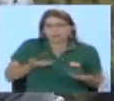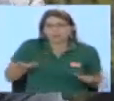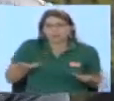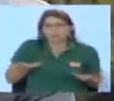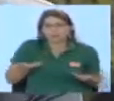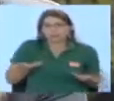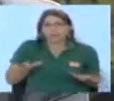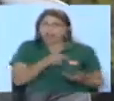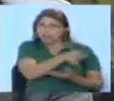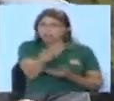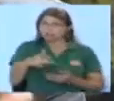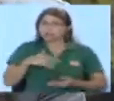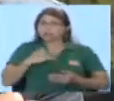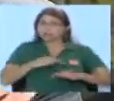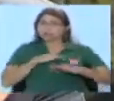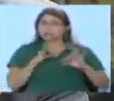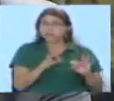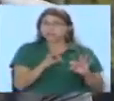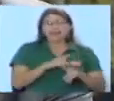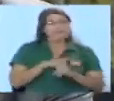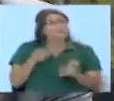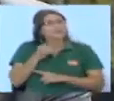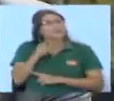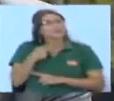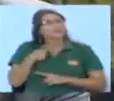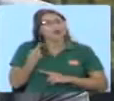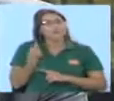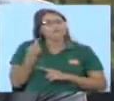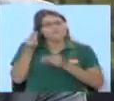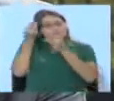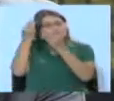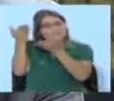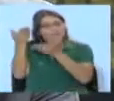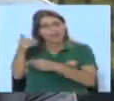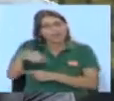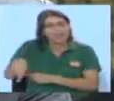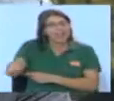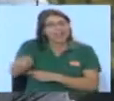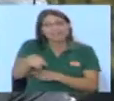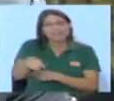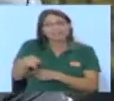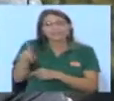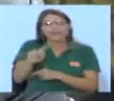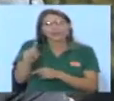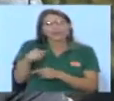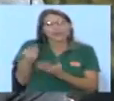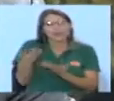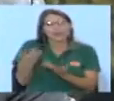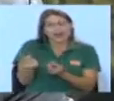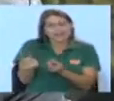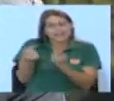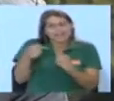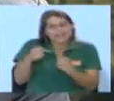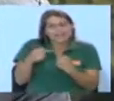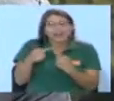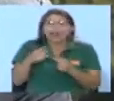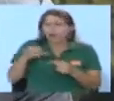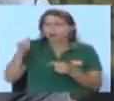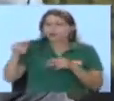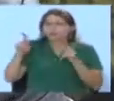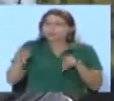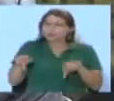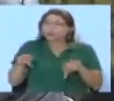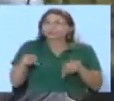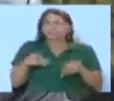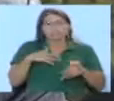competencia a mis usuarios, más fácil yo voy a traer usuarios contentos a mi red porque yo los estoy educando. Claro. Yo les estoy diciendo, yo le